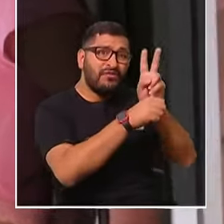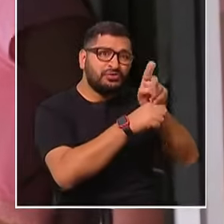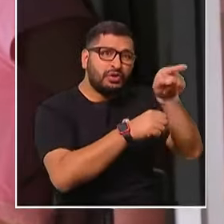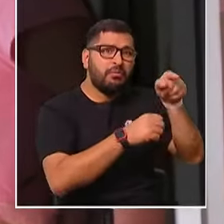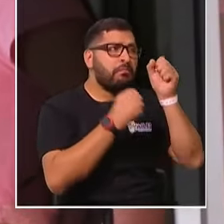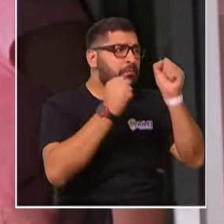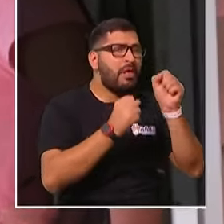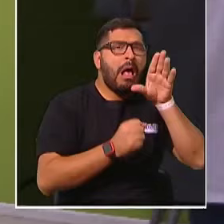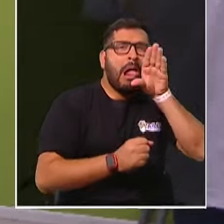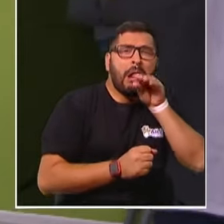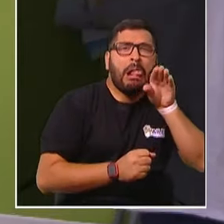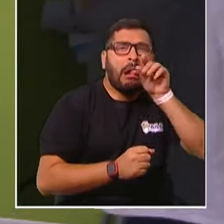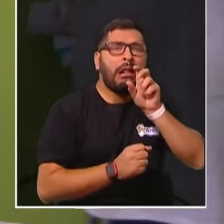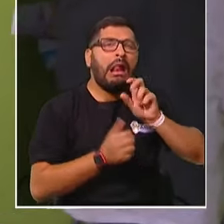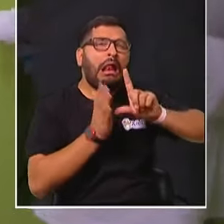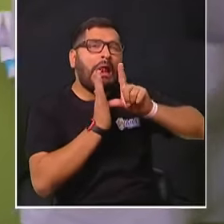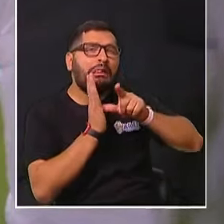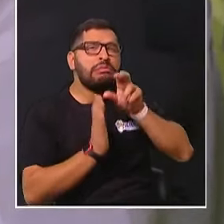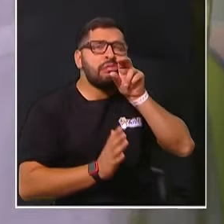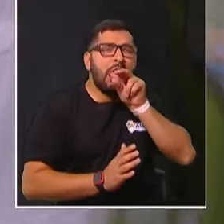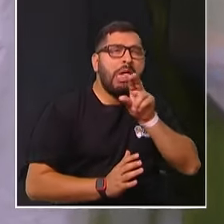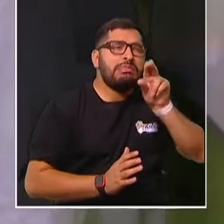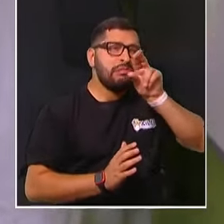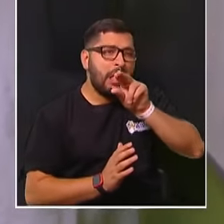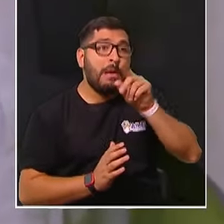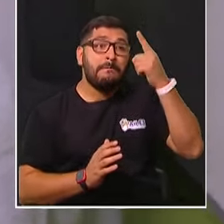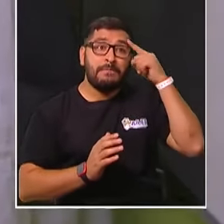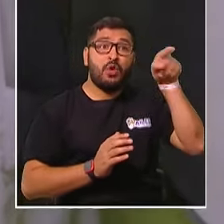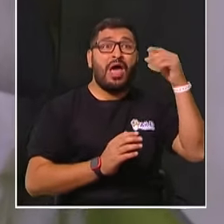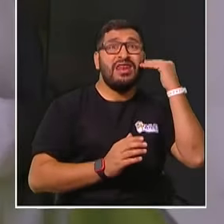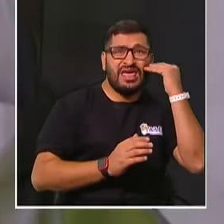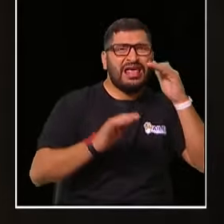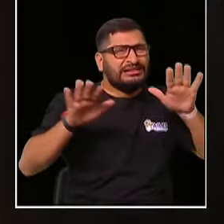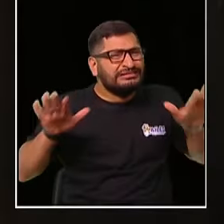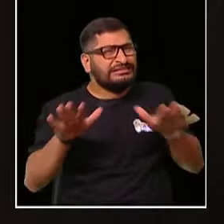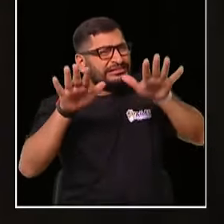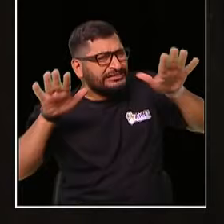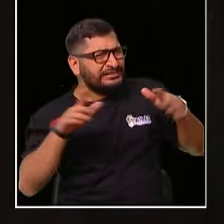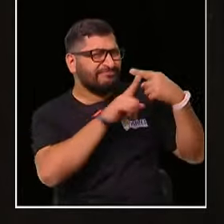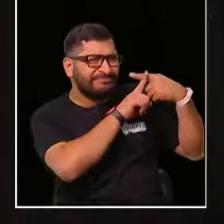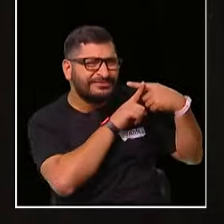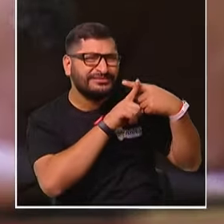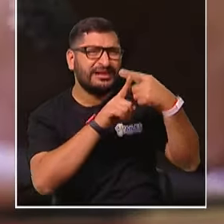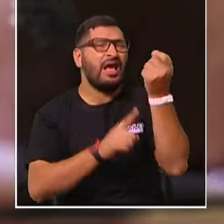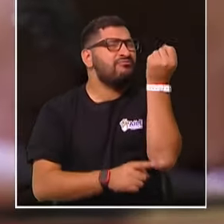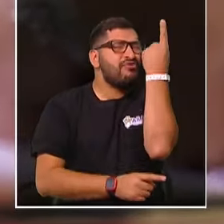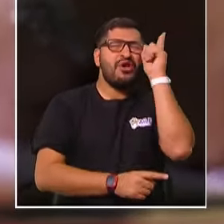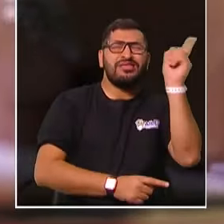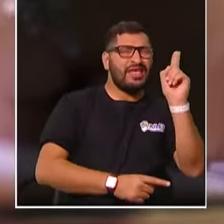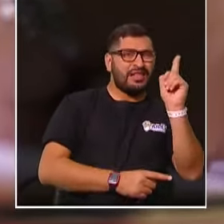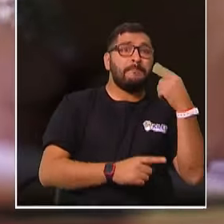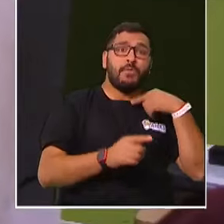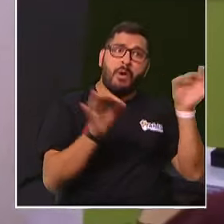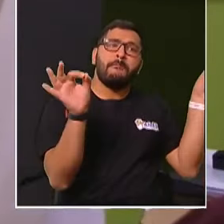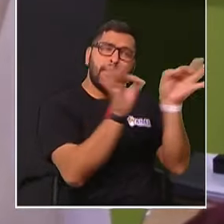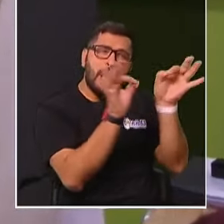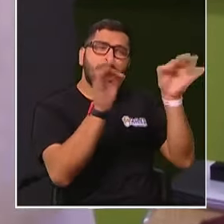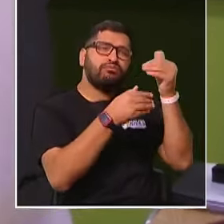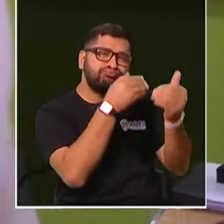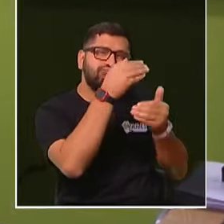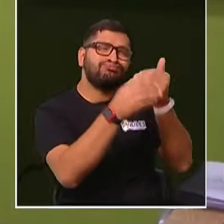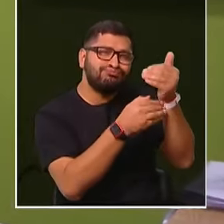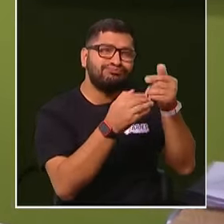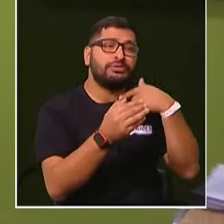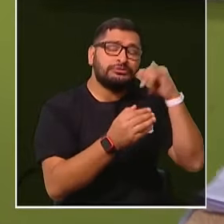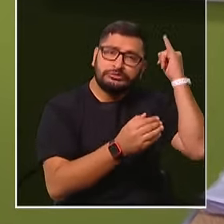que había que hablarle lento. Fernanda es una niña forzada, me decía. Ella no lo entiende y yo se lo explico y lo explico. Y Fernanda